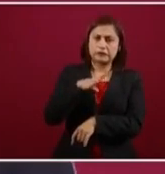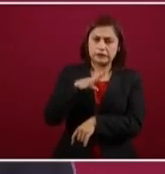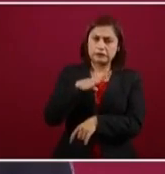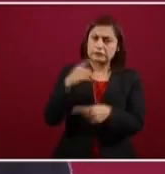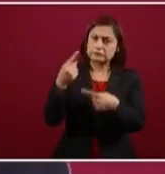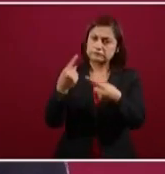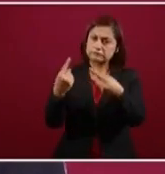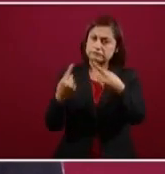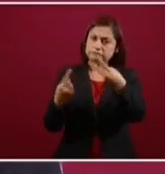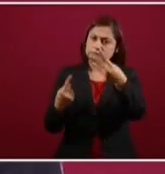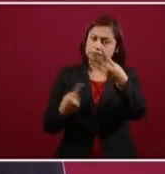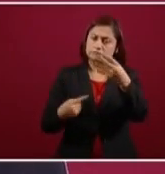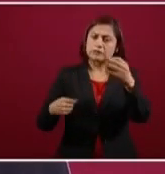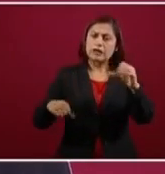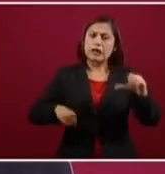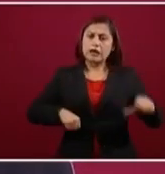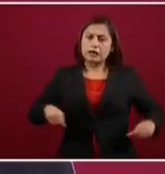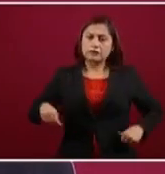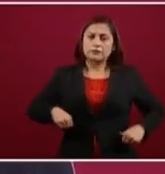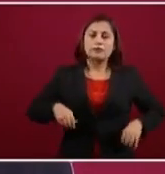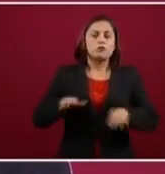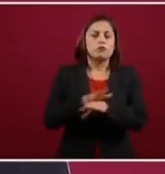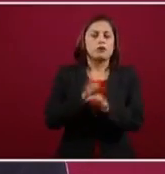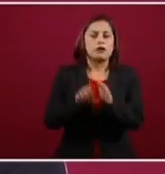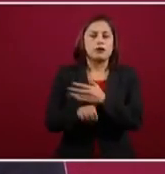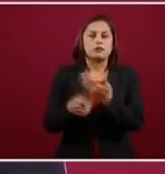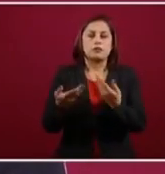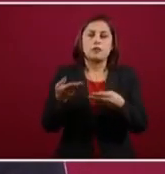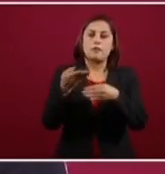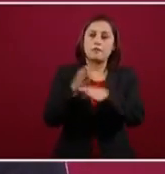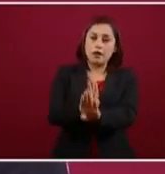se han congelado cuentas,